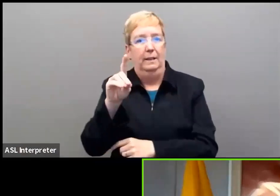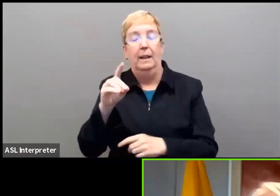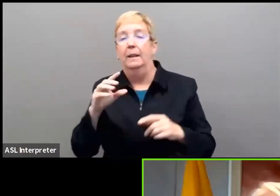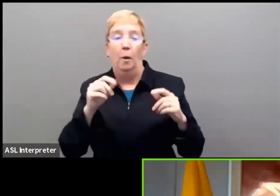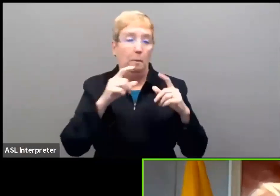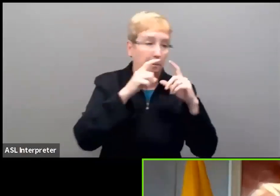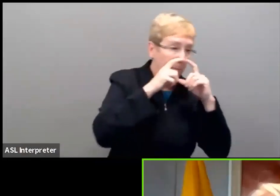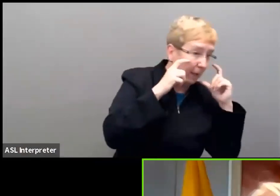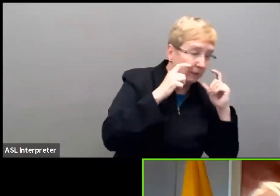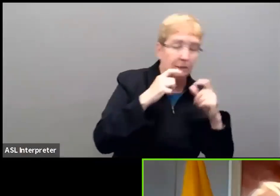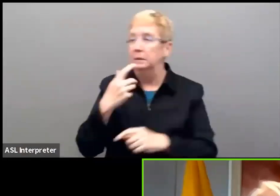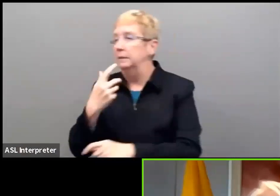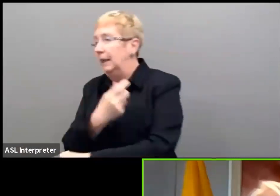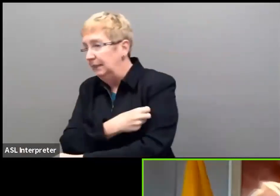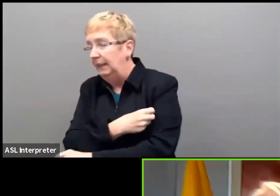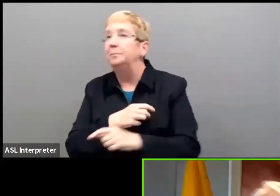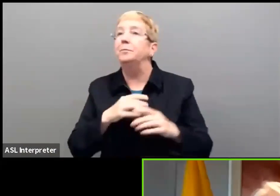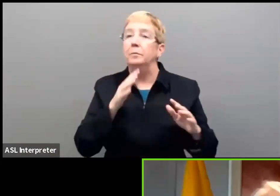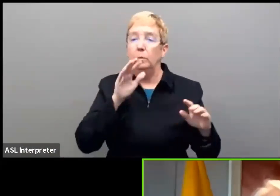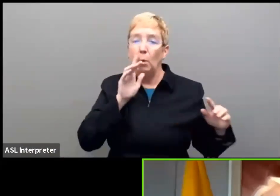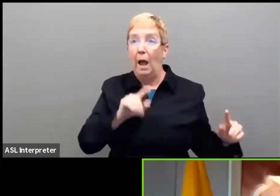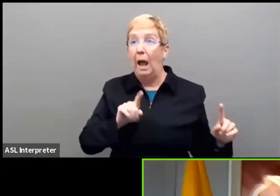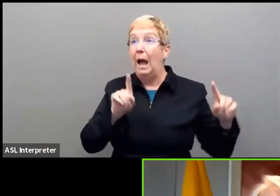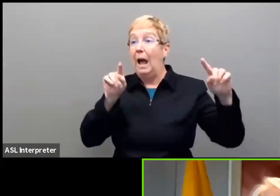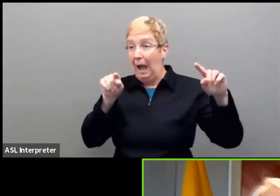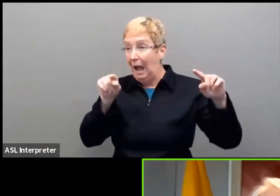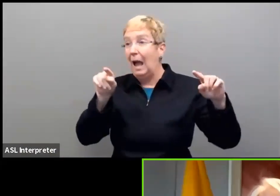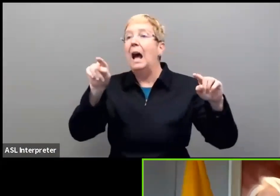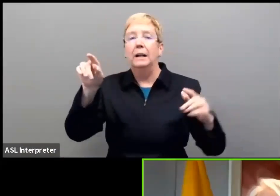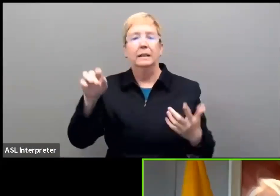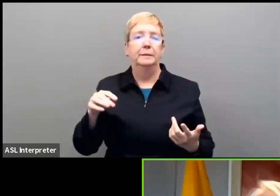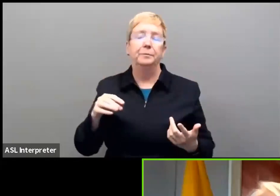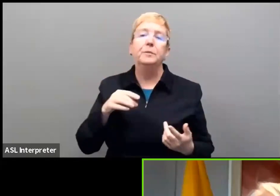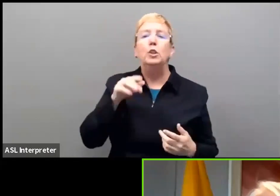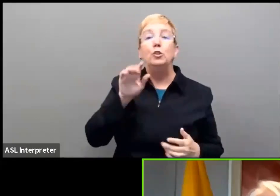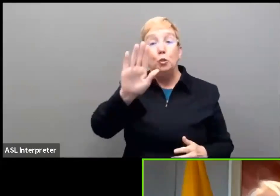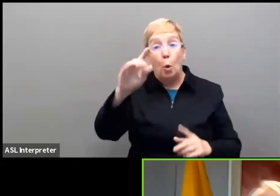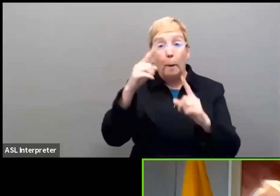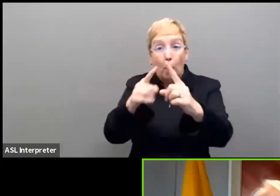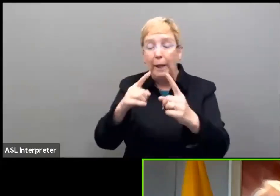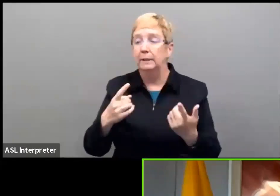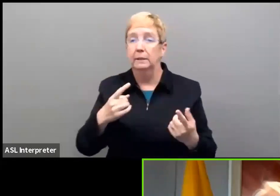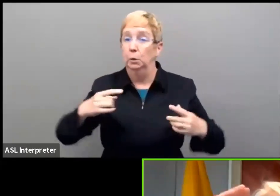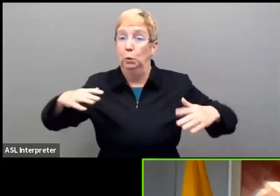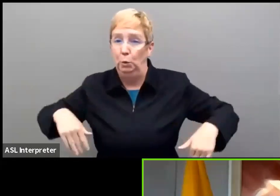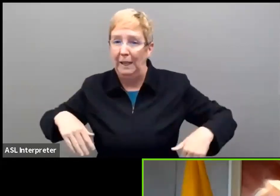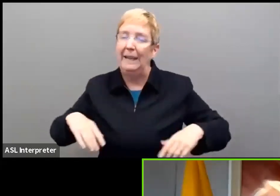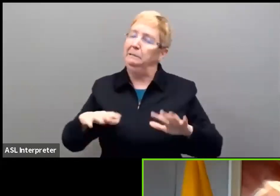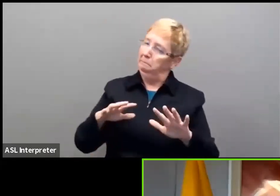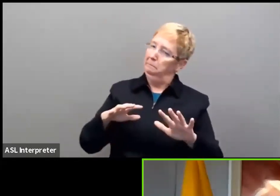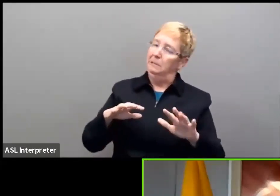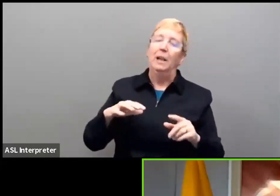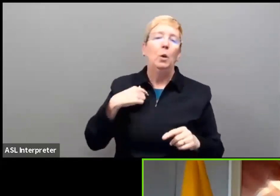de 400 casos al día. Entonces, hemos elaborado un mapa, hemos dibujado las